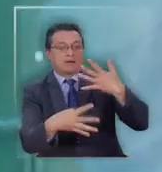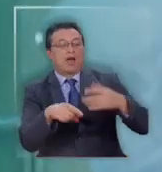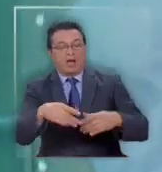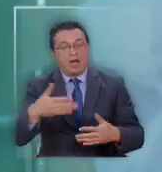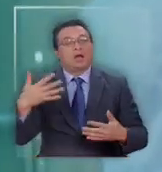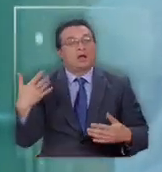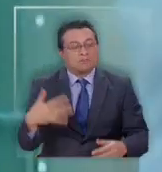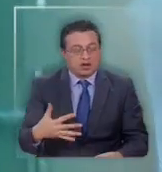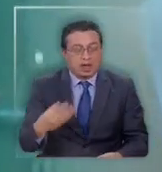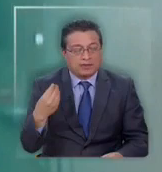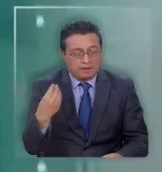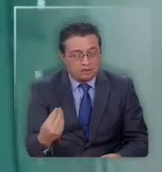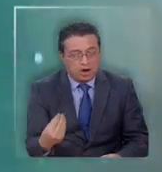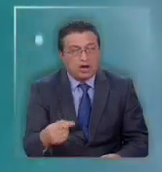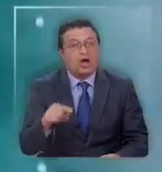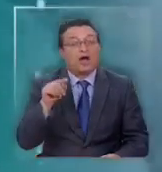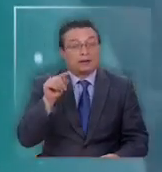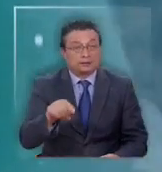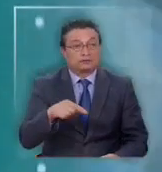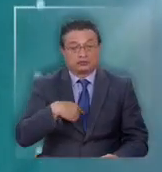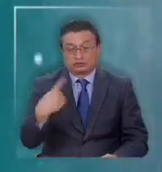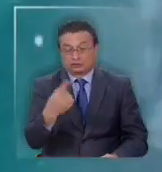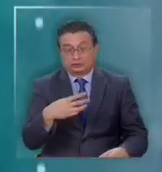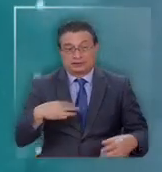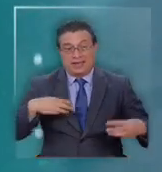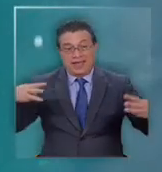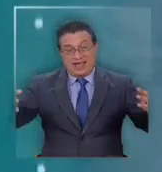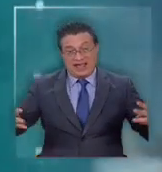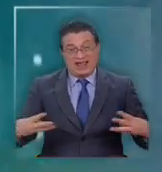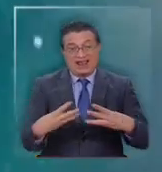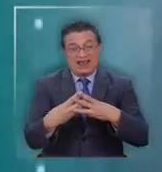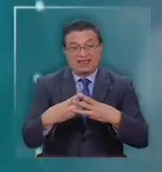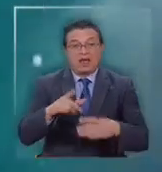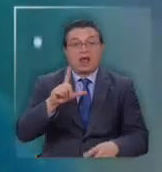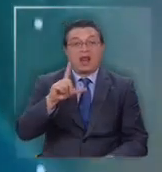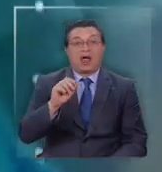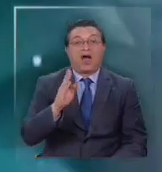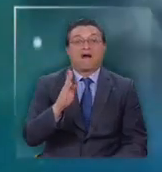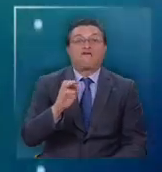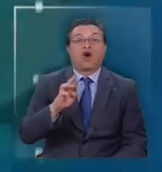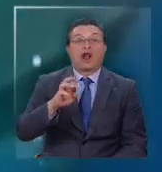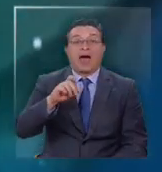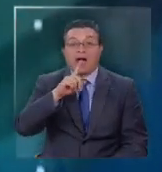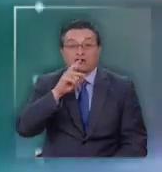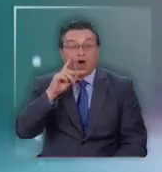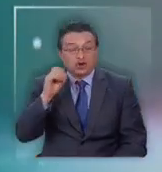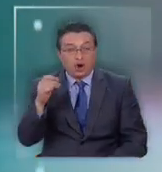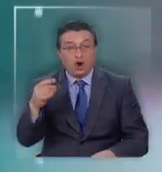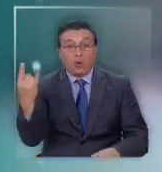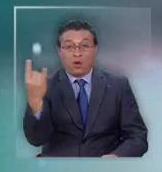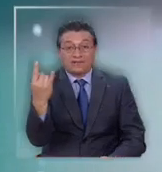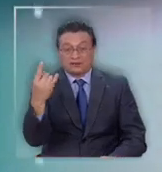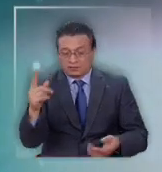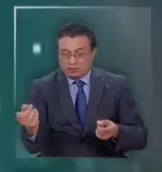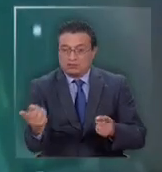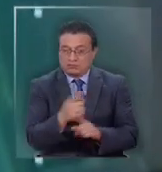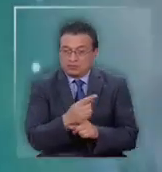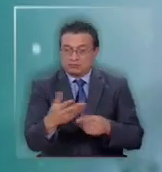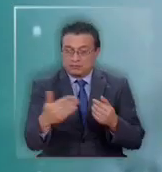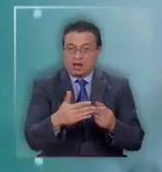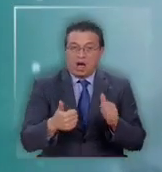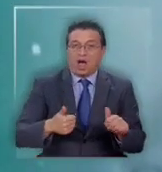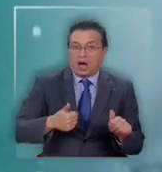puedo decir que nosotros en esta red de laboratorios universitarios que convertimos al diagnóstico que esta red que apoya el sistema